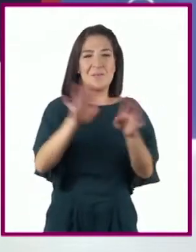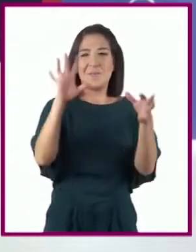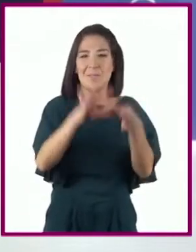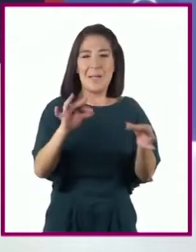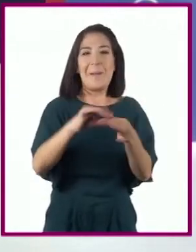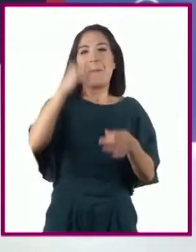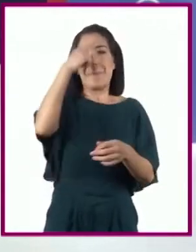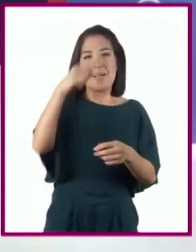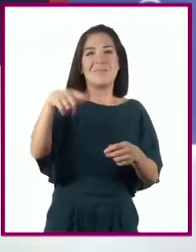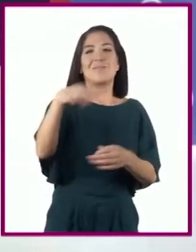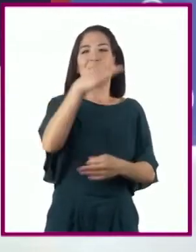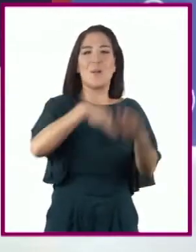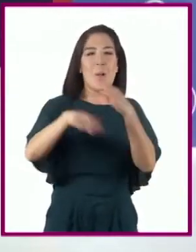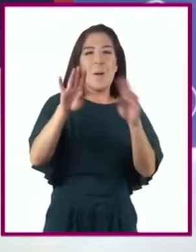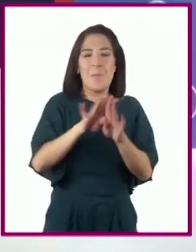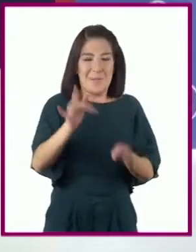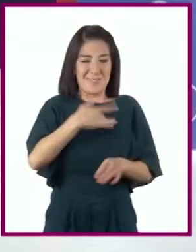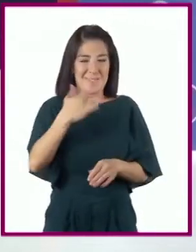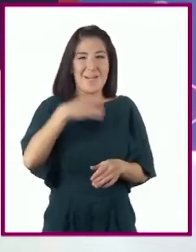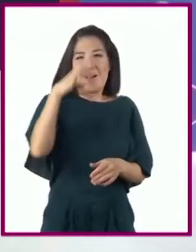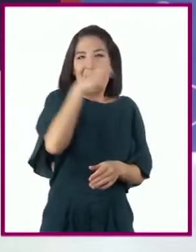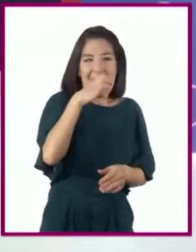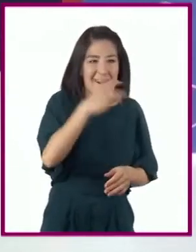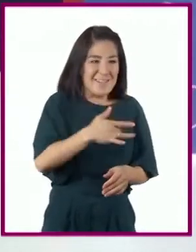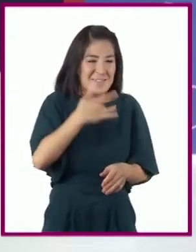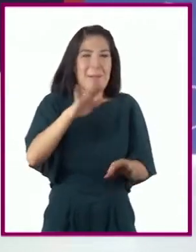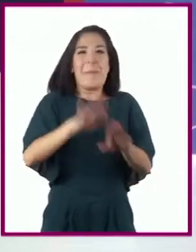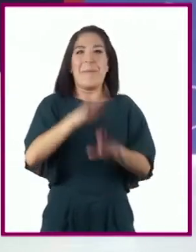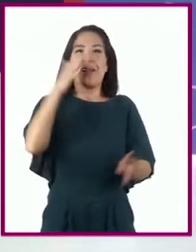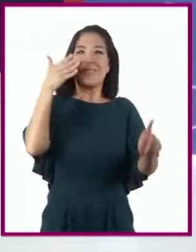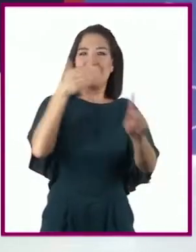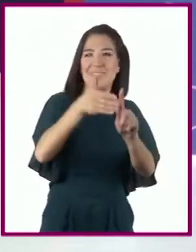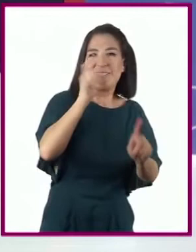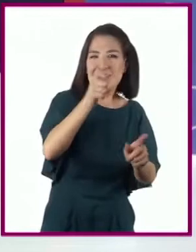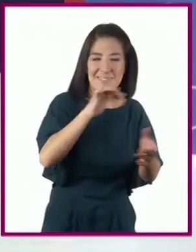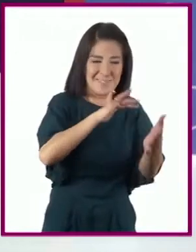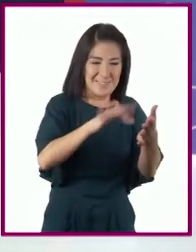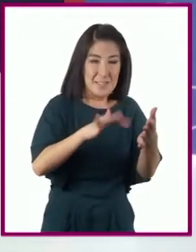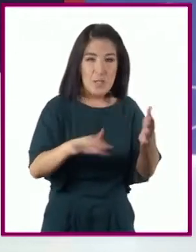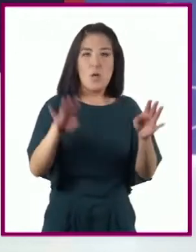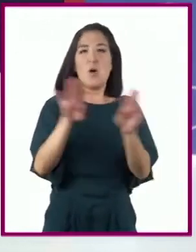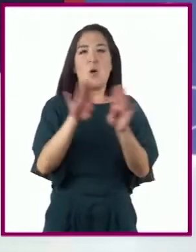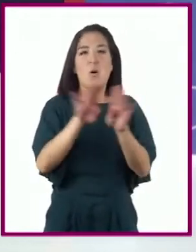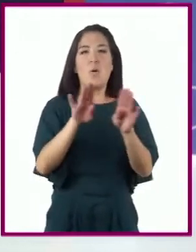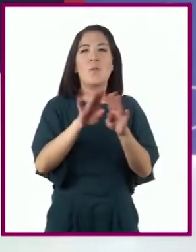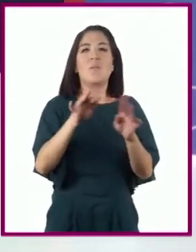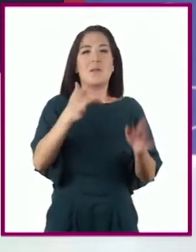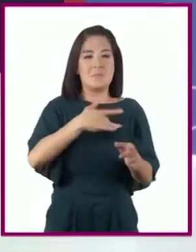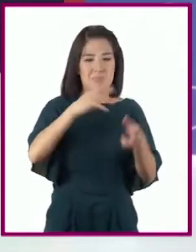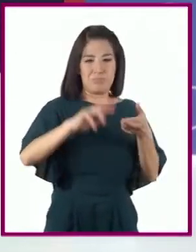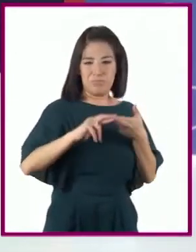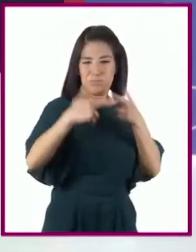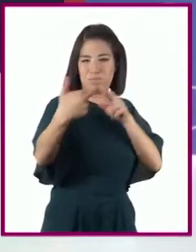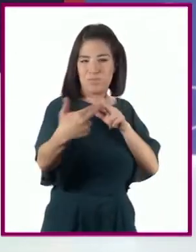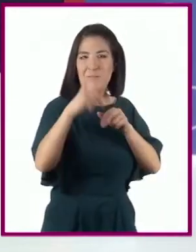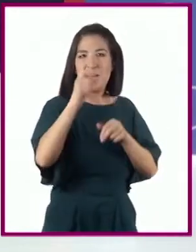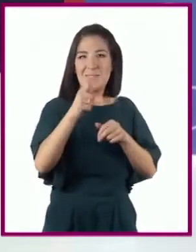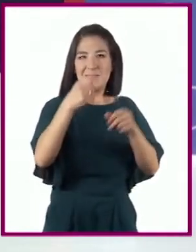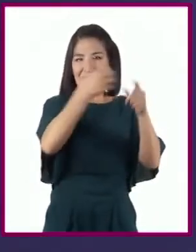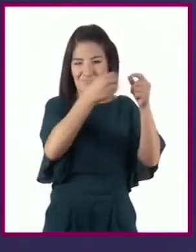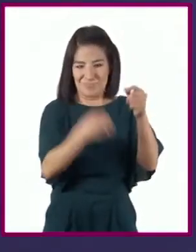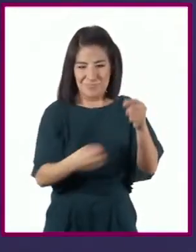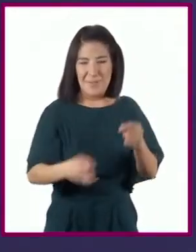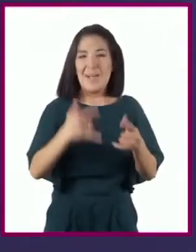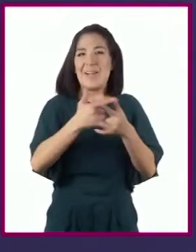de animar a nuestra curiosidad por la lectura, relacionándonos con la trama y así hacernos cómplices de la historia.